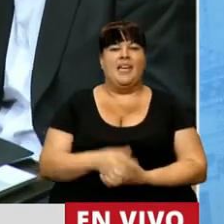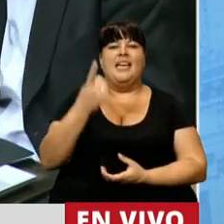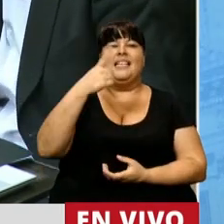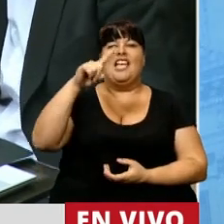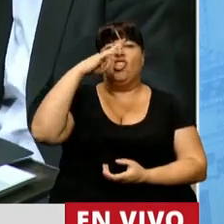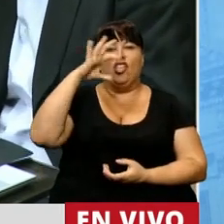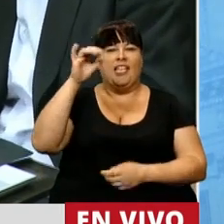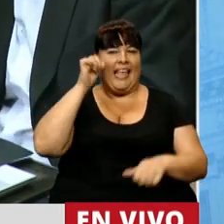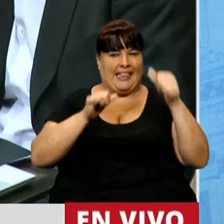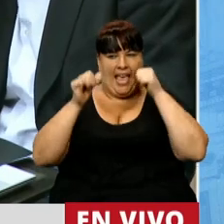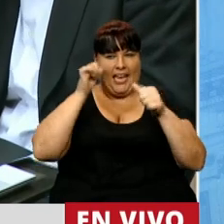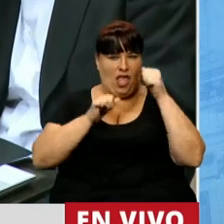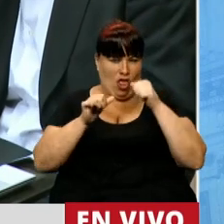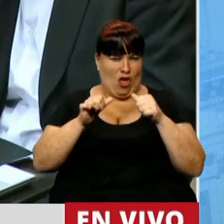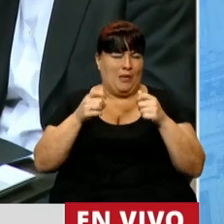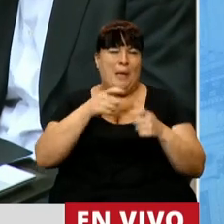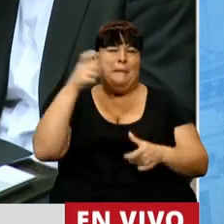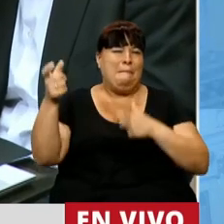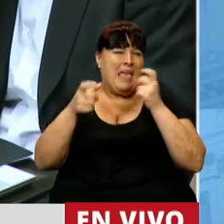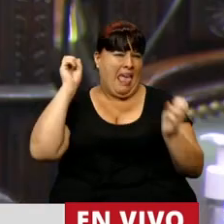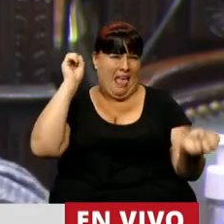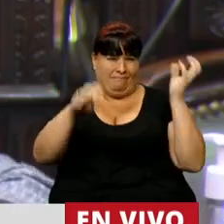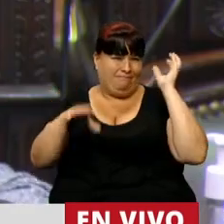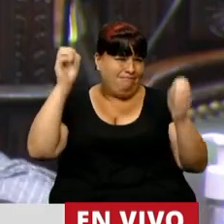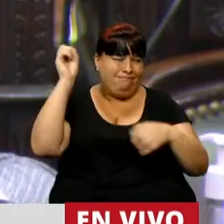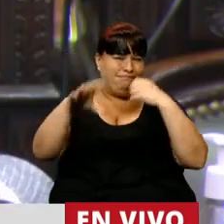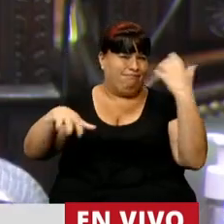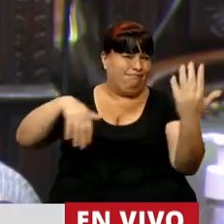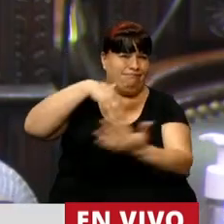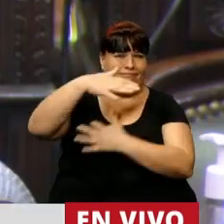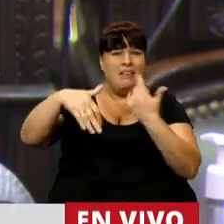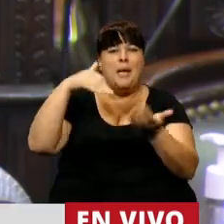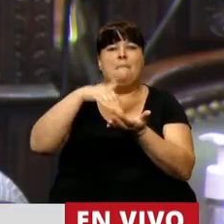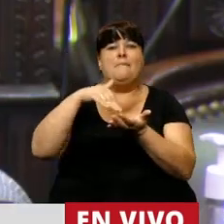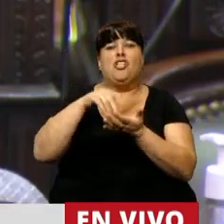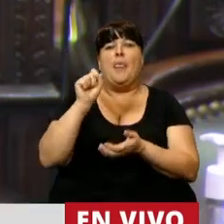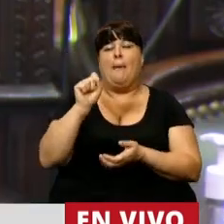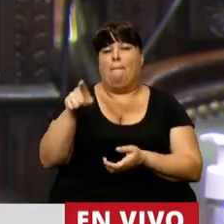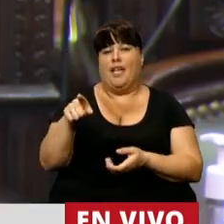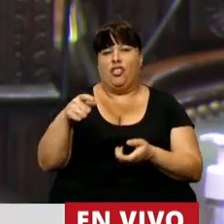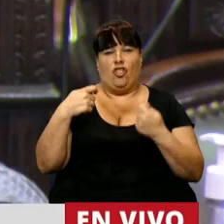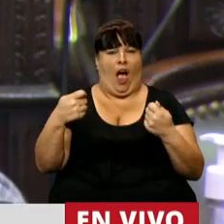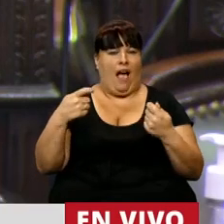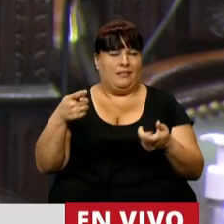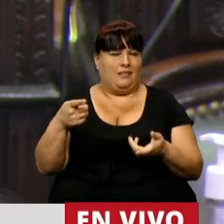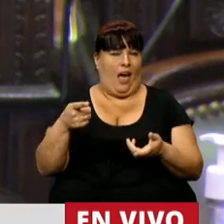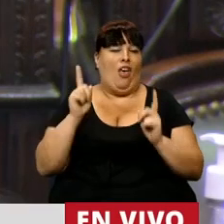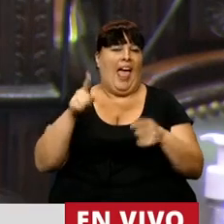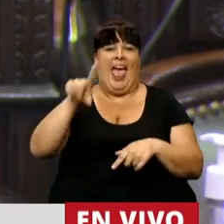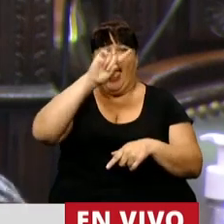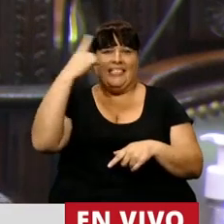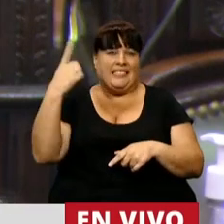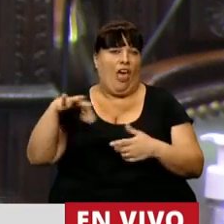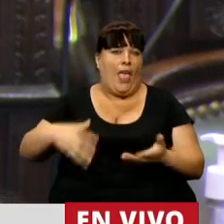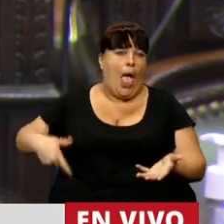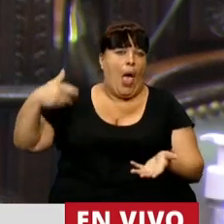170 heridos, toneladas de piedra, millones de pesos que nuevamente el Estado